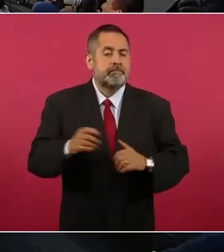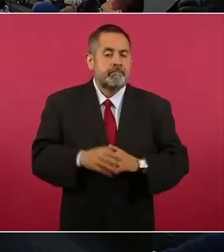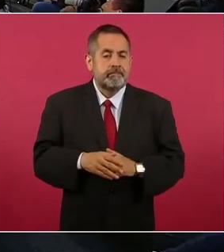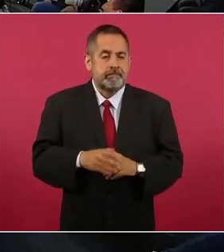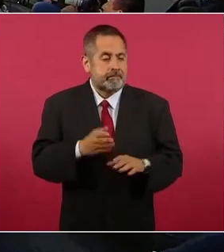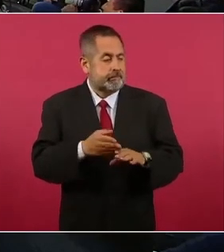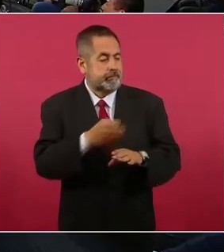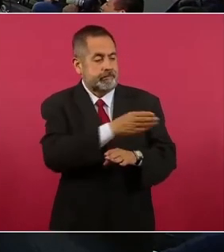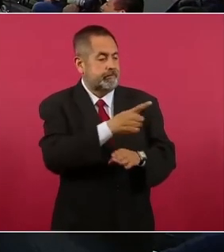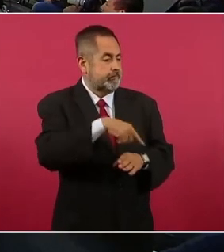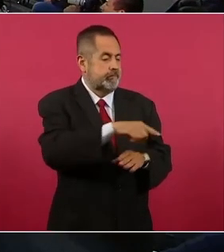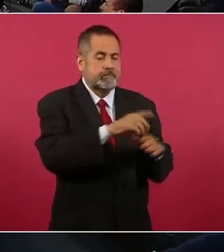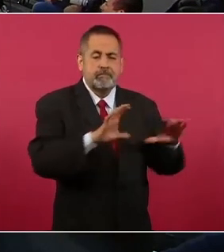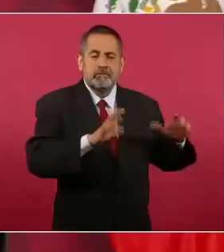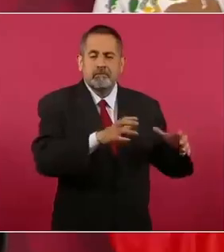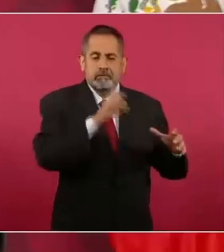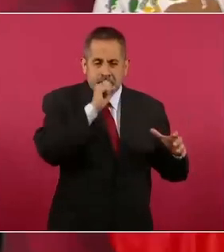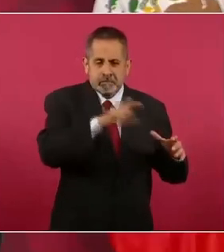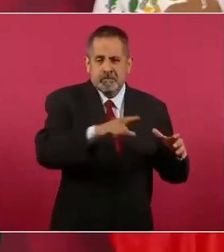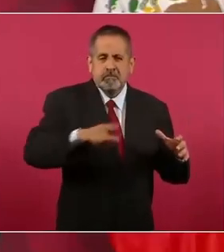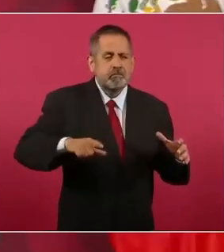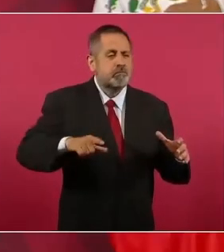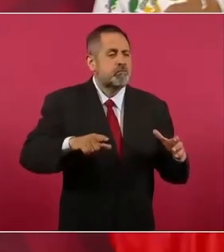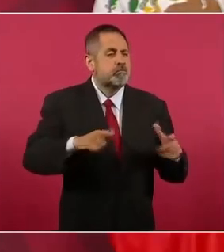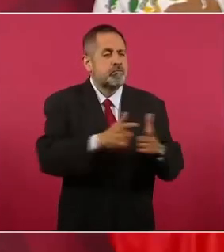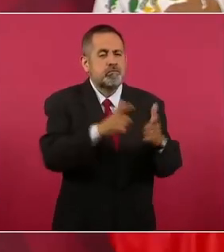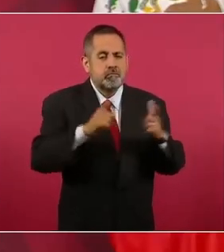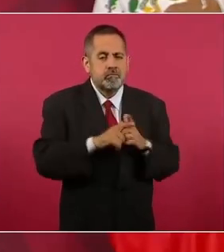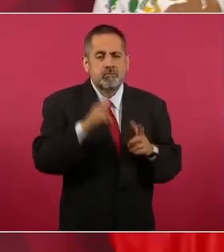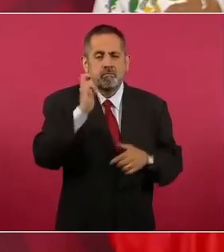del mismo grupo en Chihuahua?